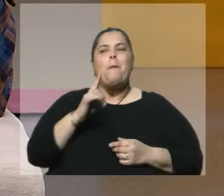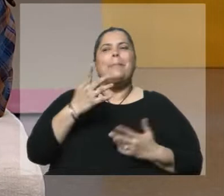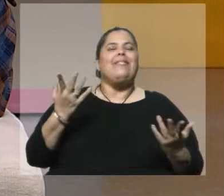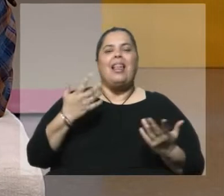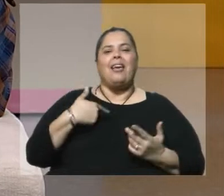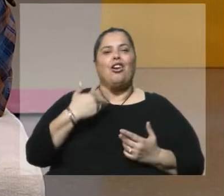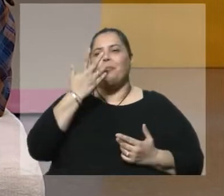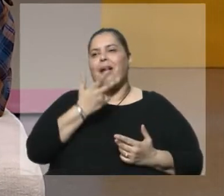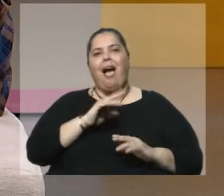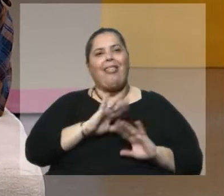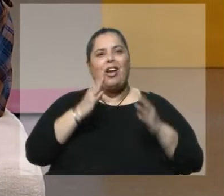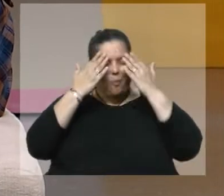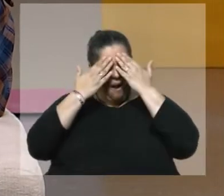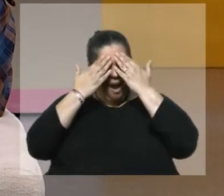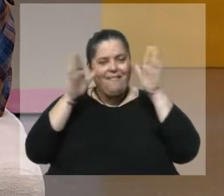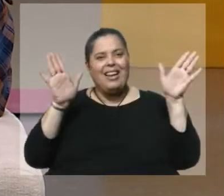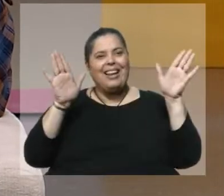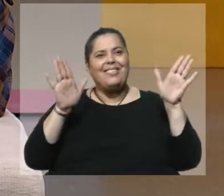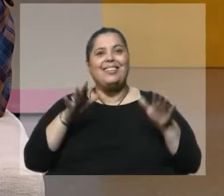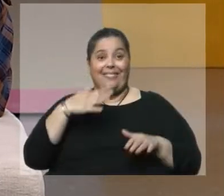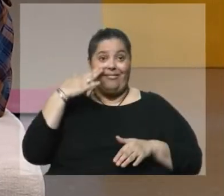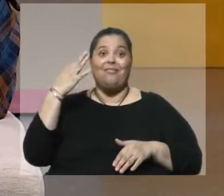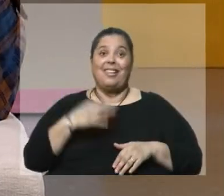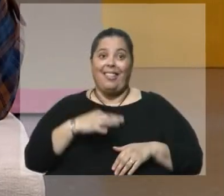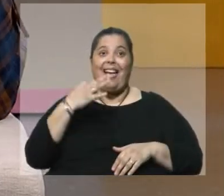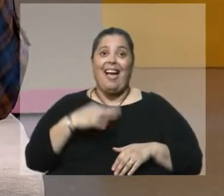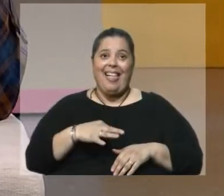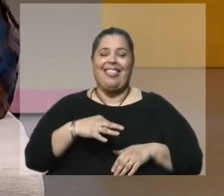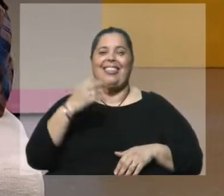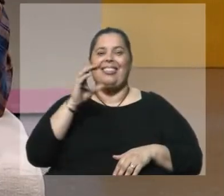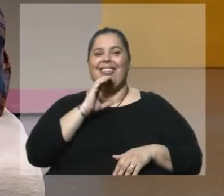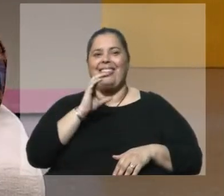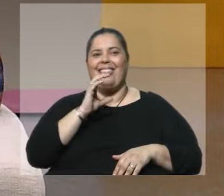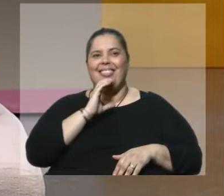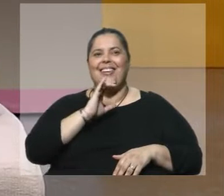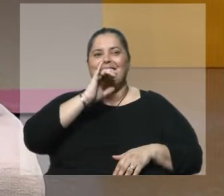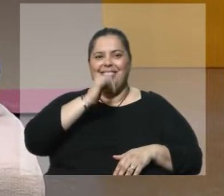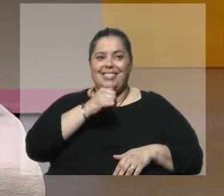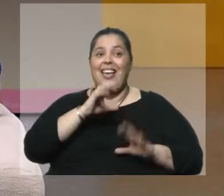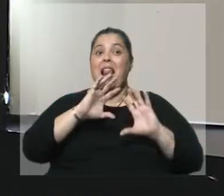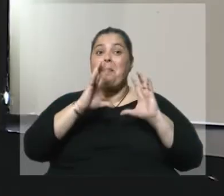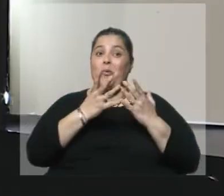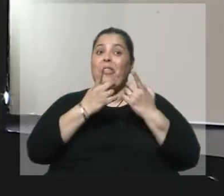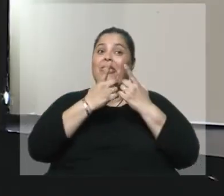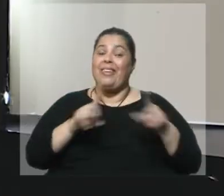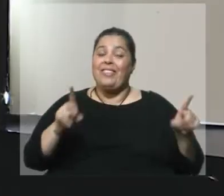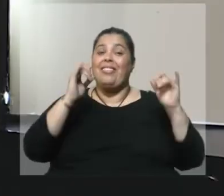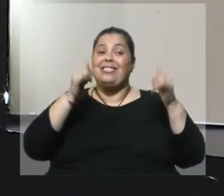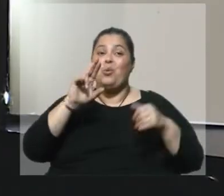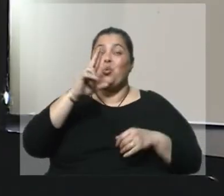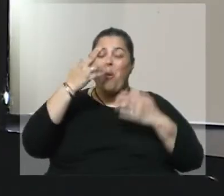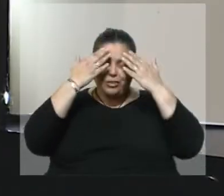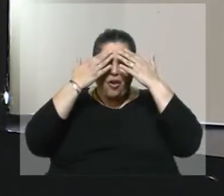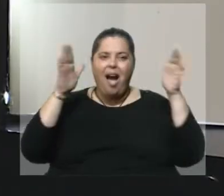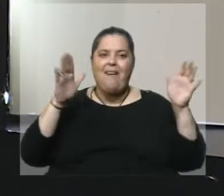mente. Sí. Sí. Sí será. ¿Eh? Sí, sí. Sí, sí. Tendríamos otro mundo. Sí, otro concepto